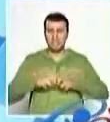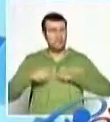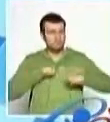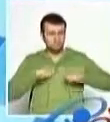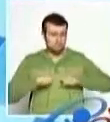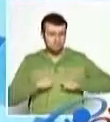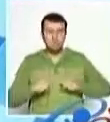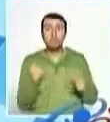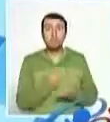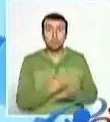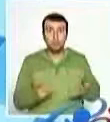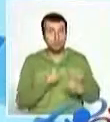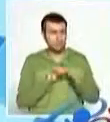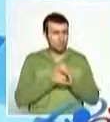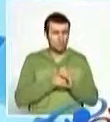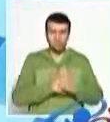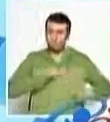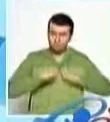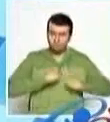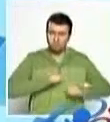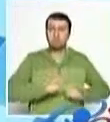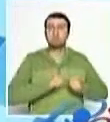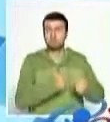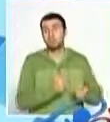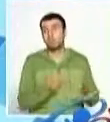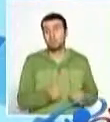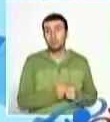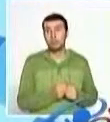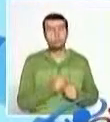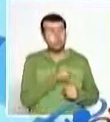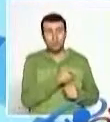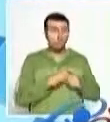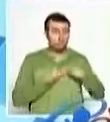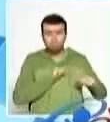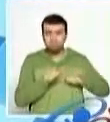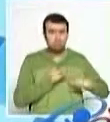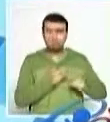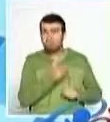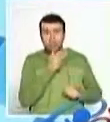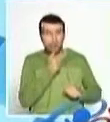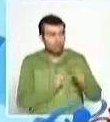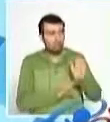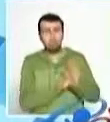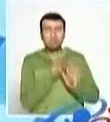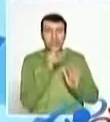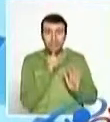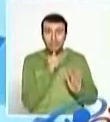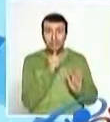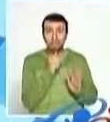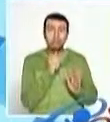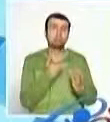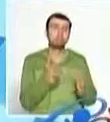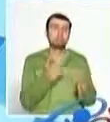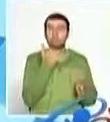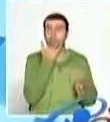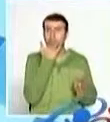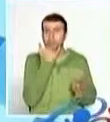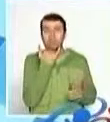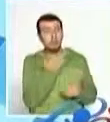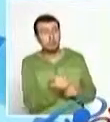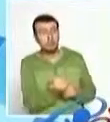para que la célula funcione bien. Si esta no funciona bien, pues obviamente que al no funcionar